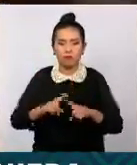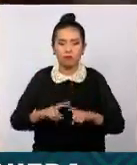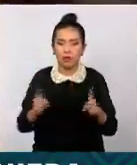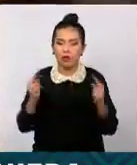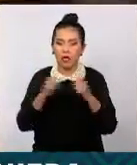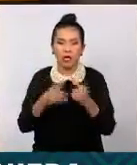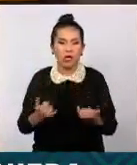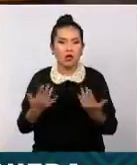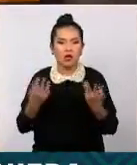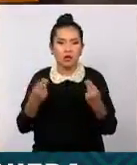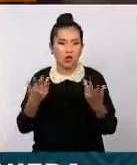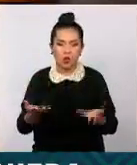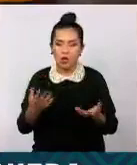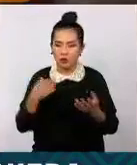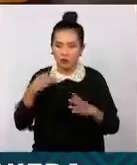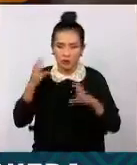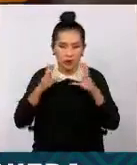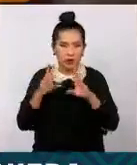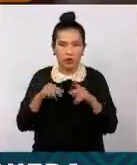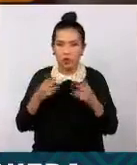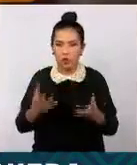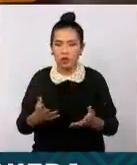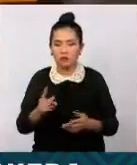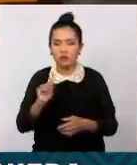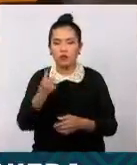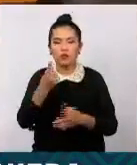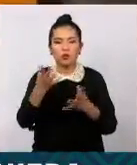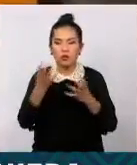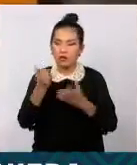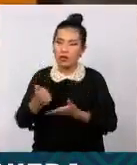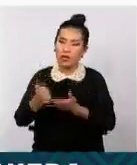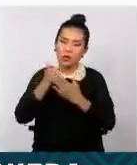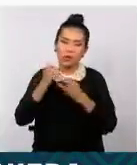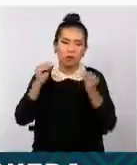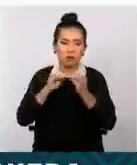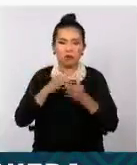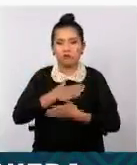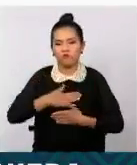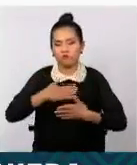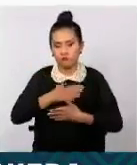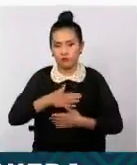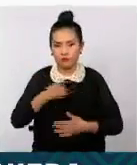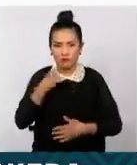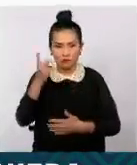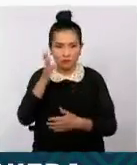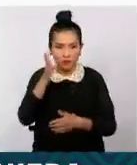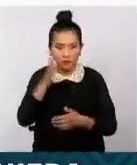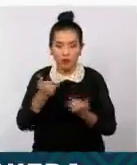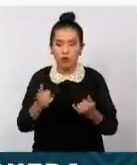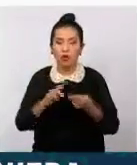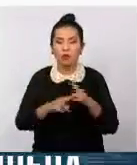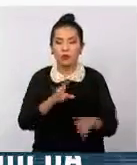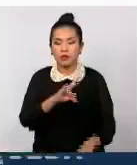hay. Pero solo queremos eso, ayúdenme por favor. La policía habilitó la línea